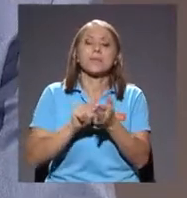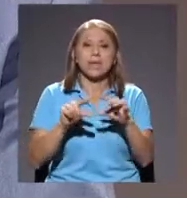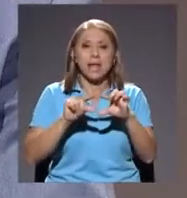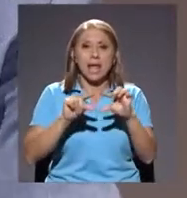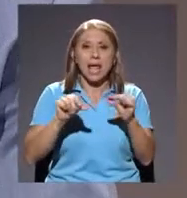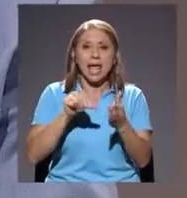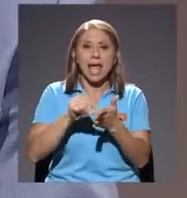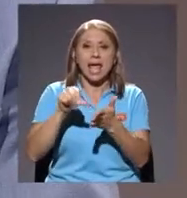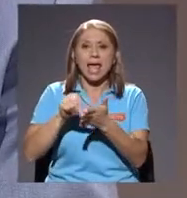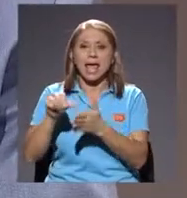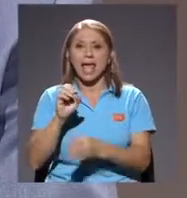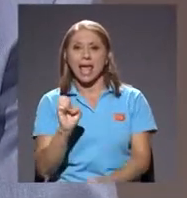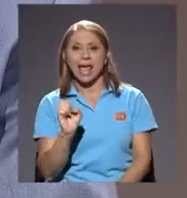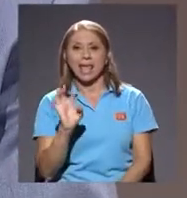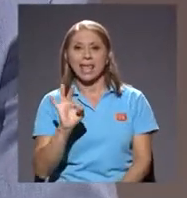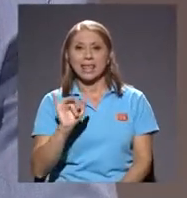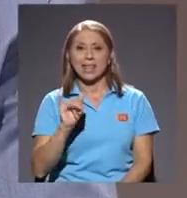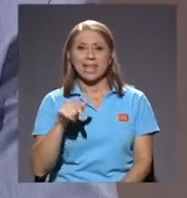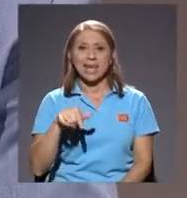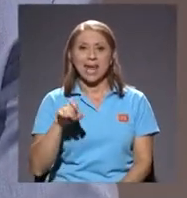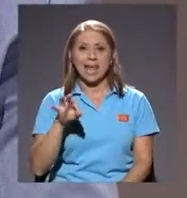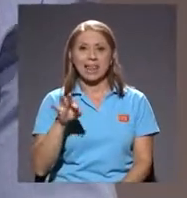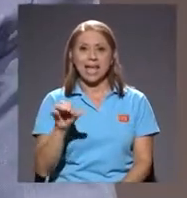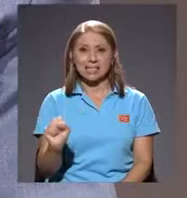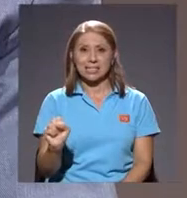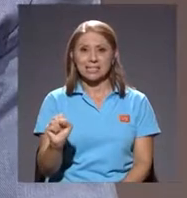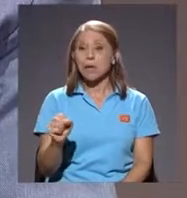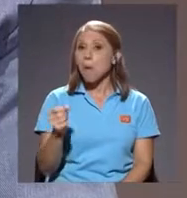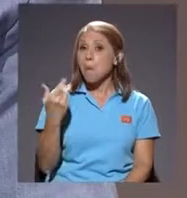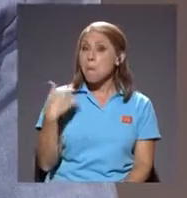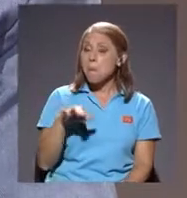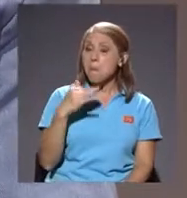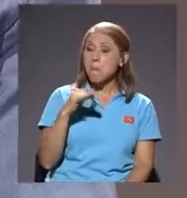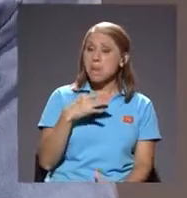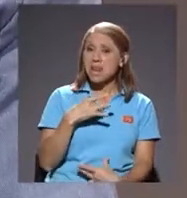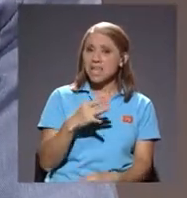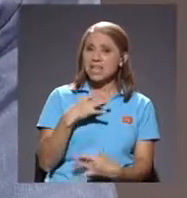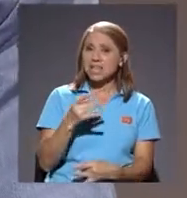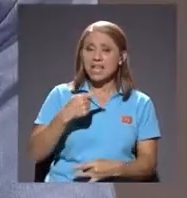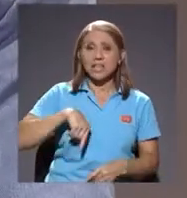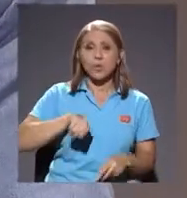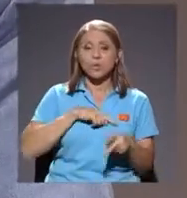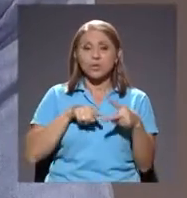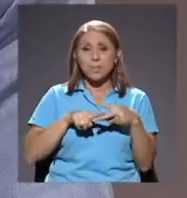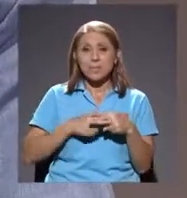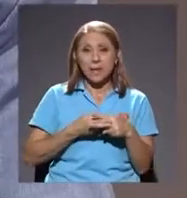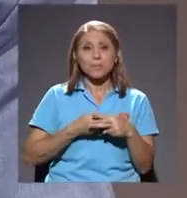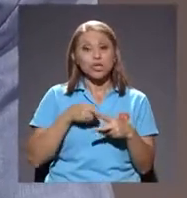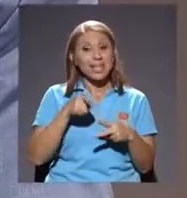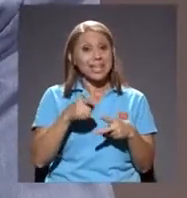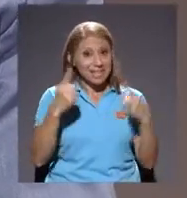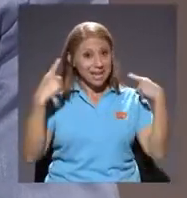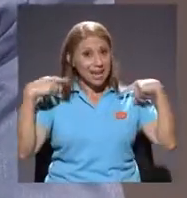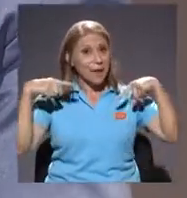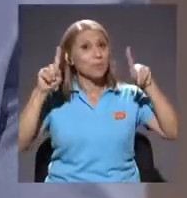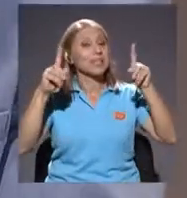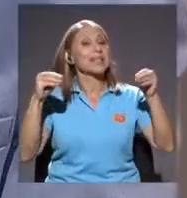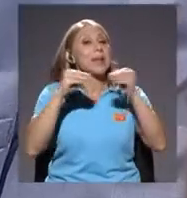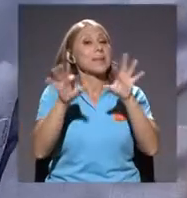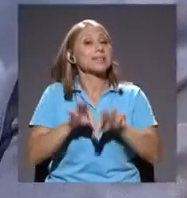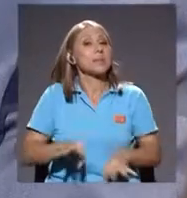y hubiera que interesante cómo empezamos y llegamos a hacer digamos la empresa más importante de impresión de